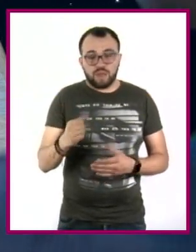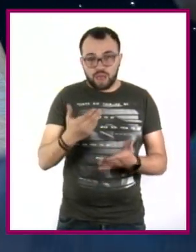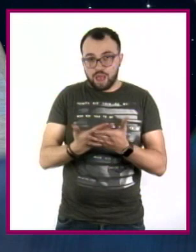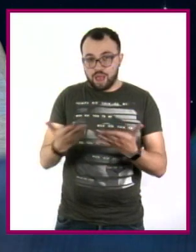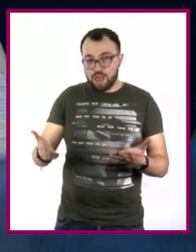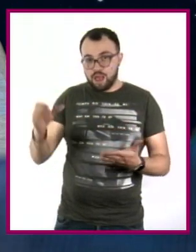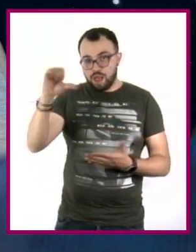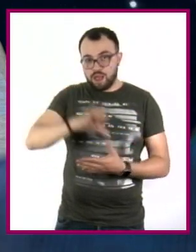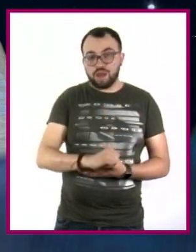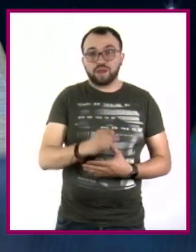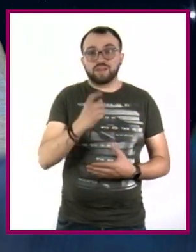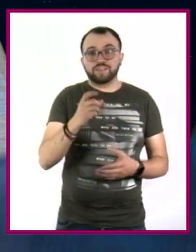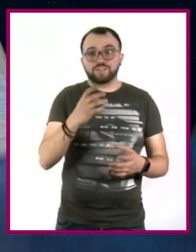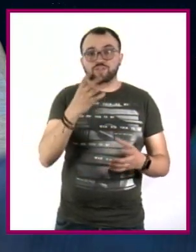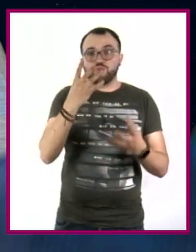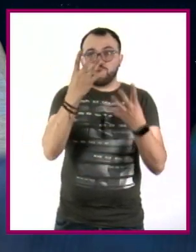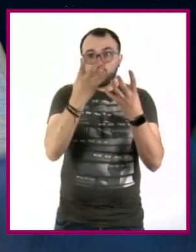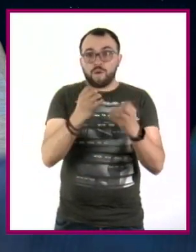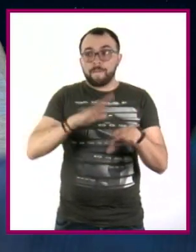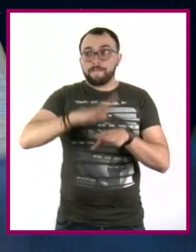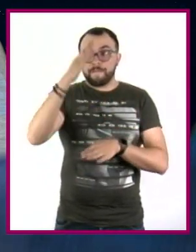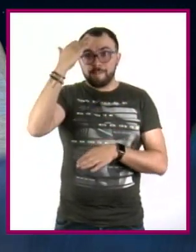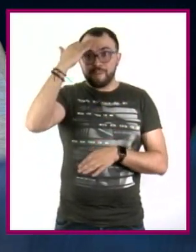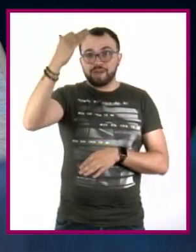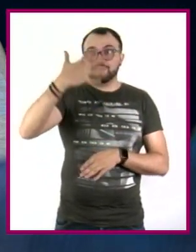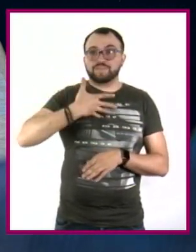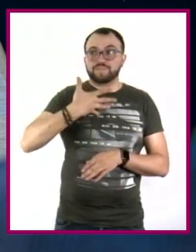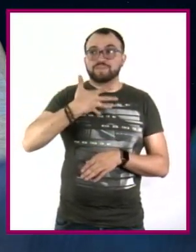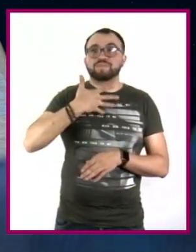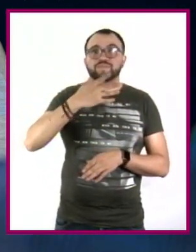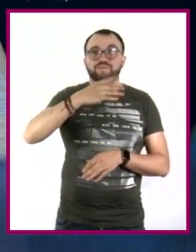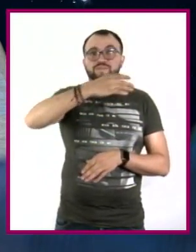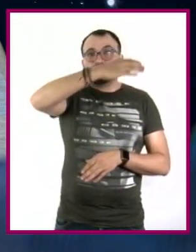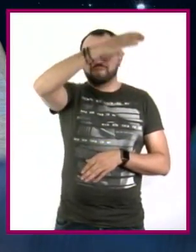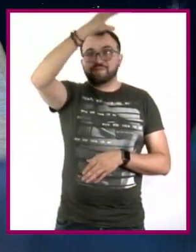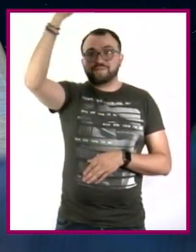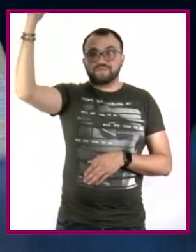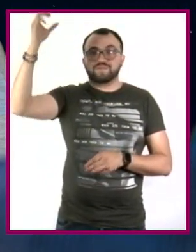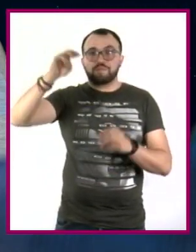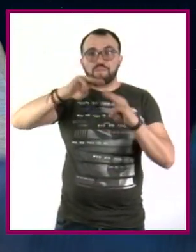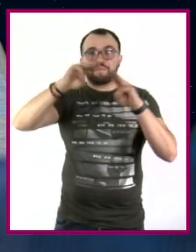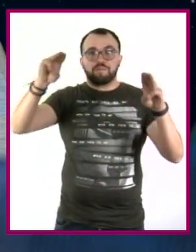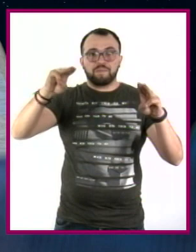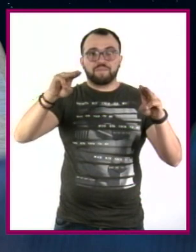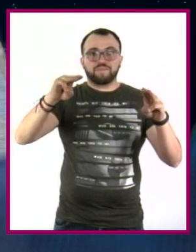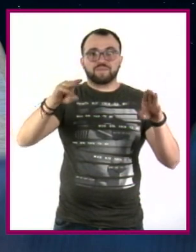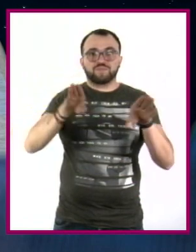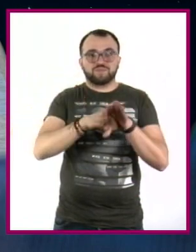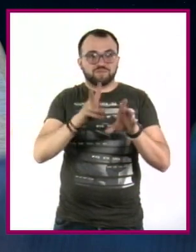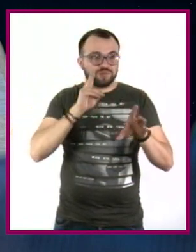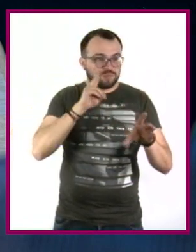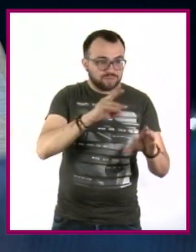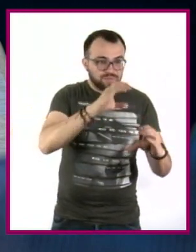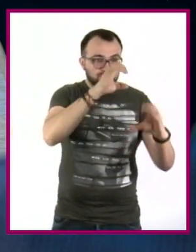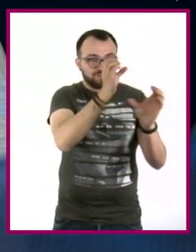imán que ha estado más tiempo en el espacio midiendo, y por lo tanto se ha medido